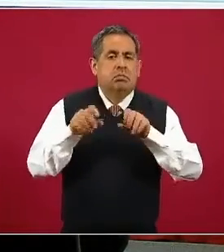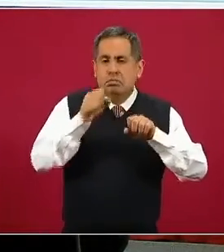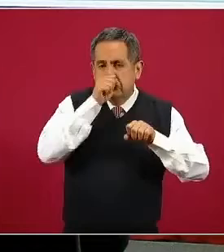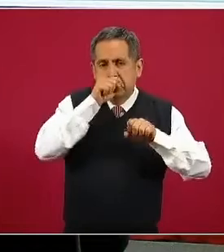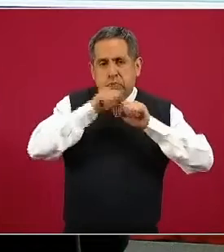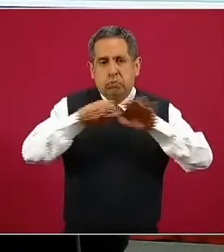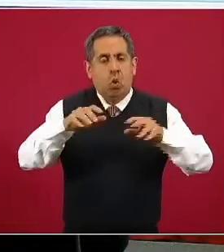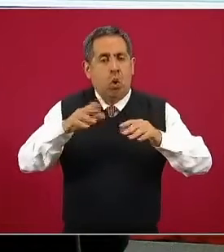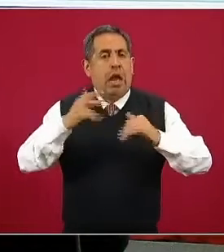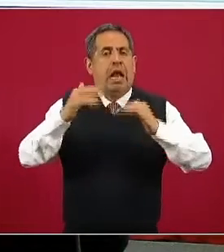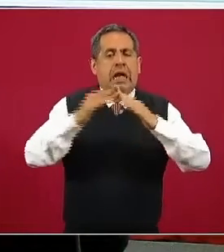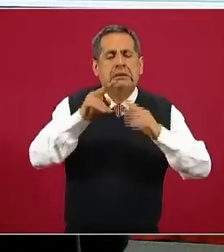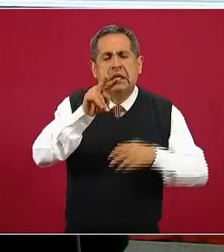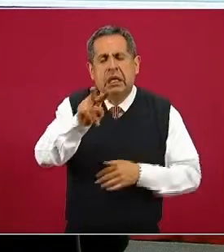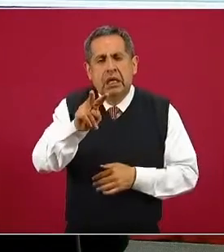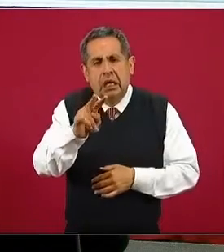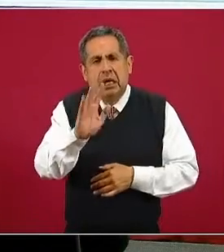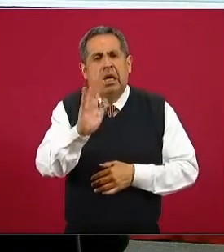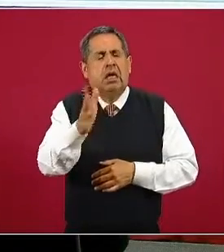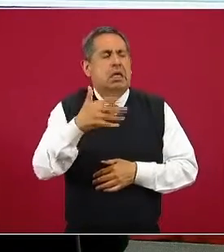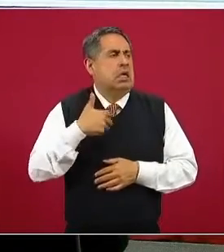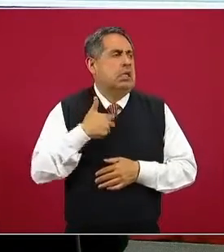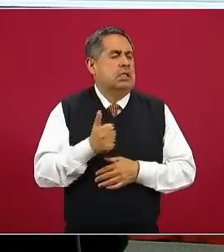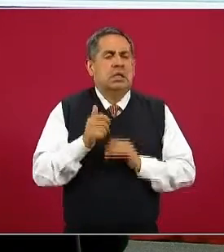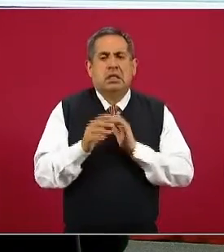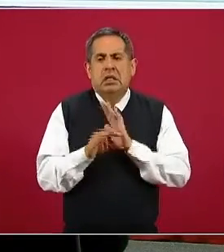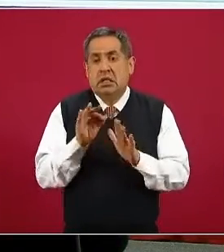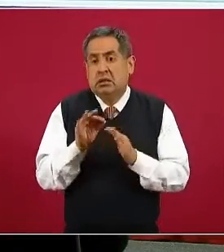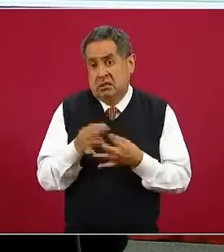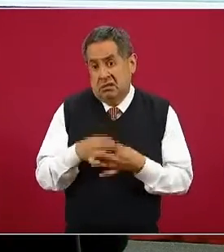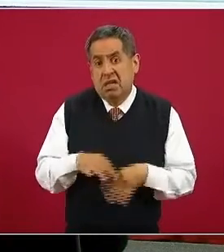casa pues puedan entender cuál es la